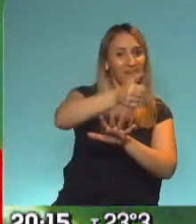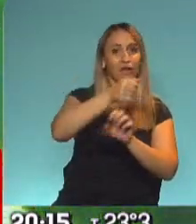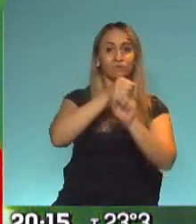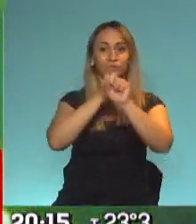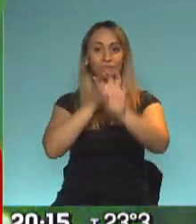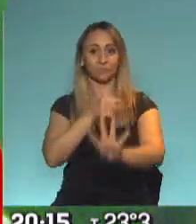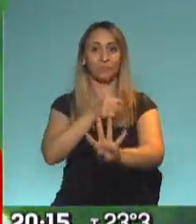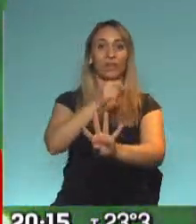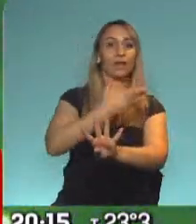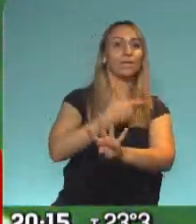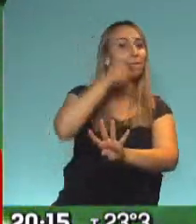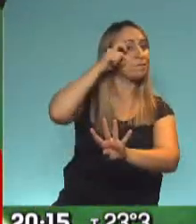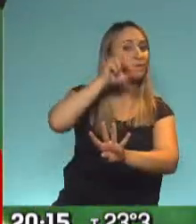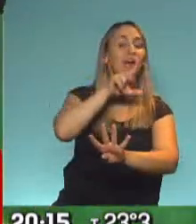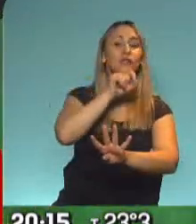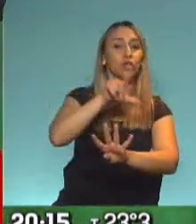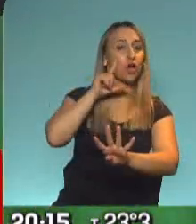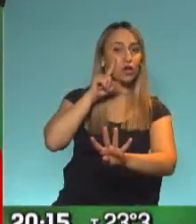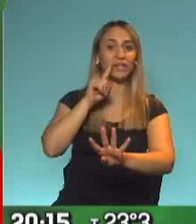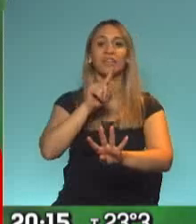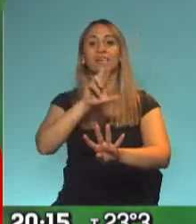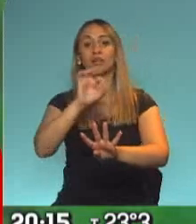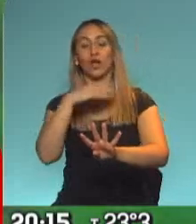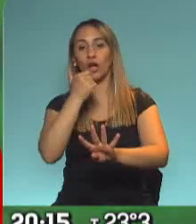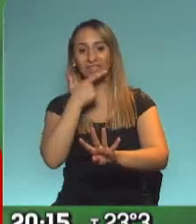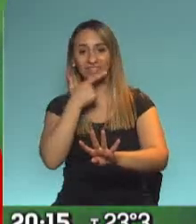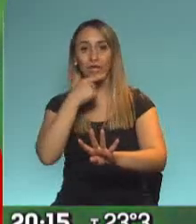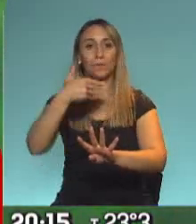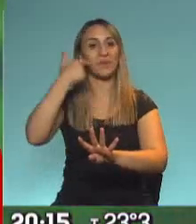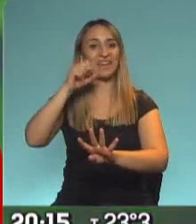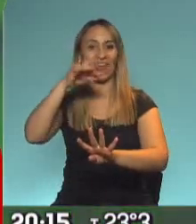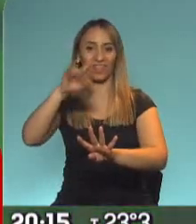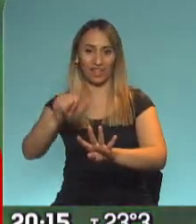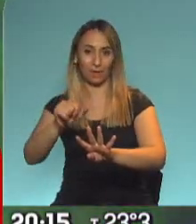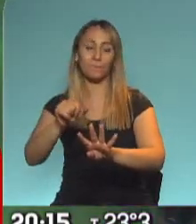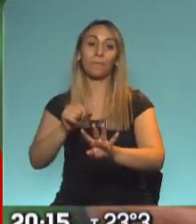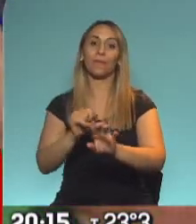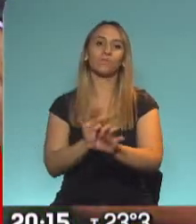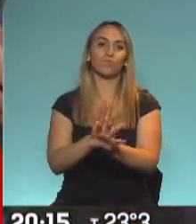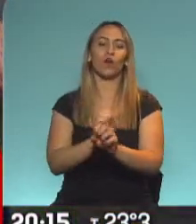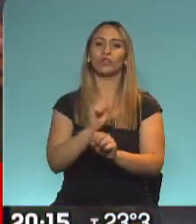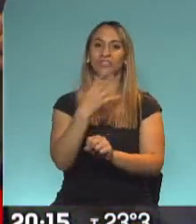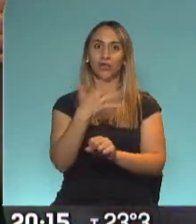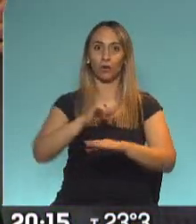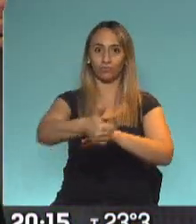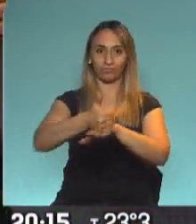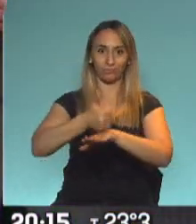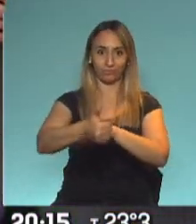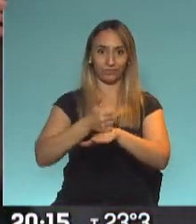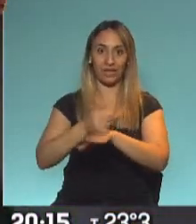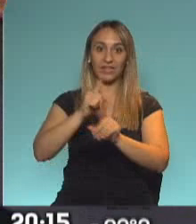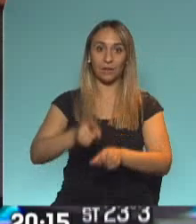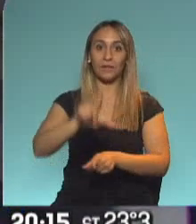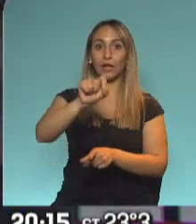Rojas con un doble 5, que si bien no son dos de contención, lo hacen por ahora Fartoli y Lisandro López,